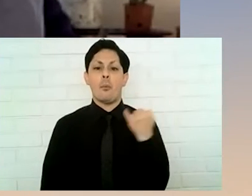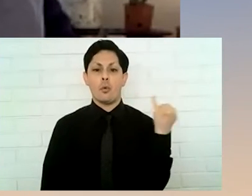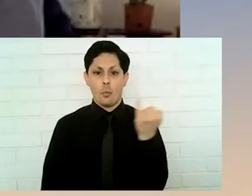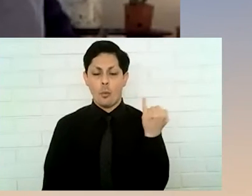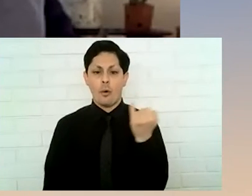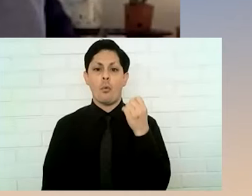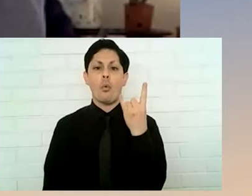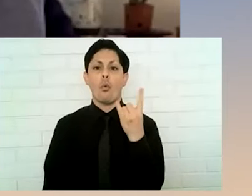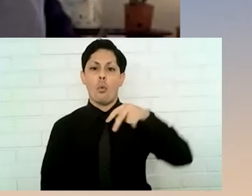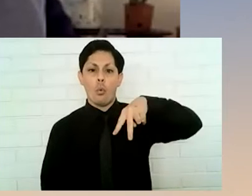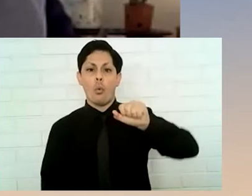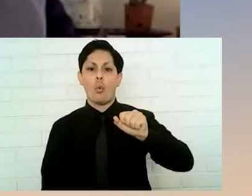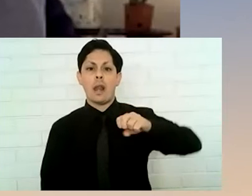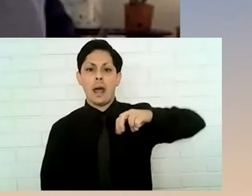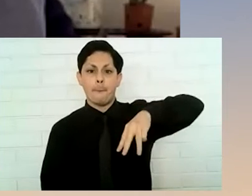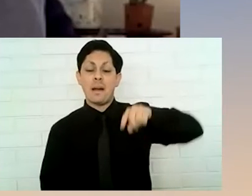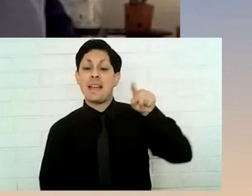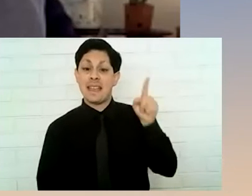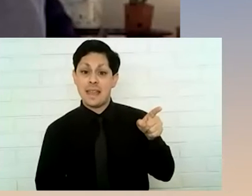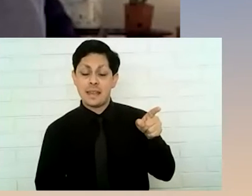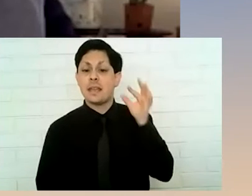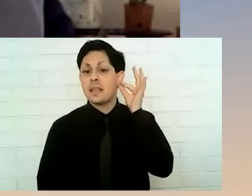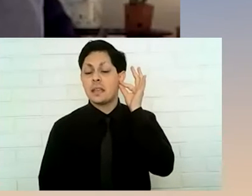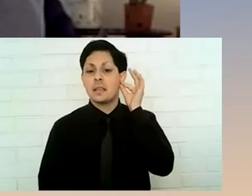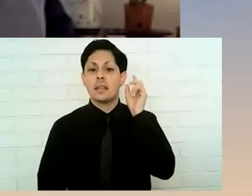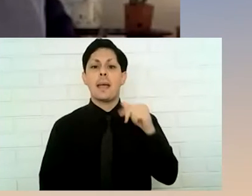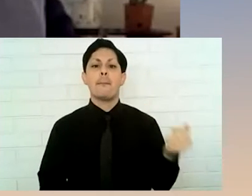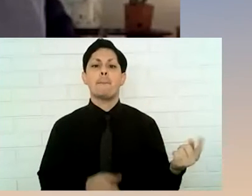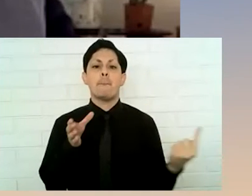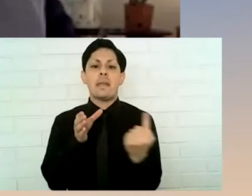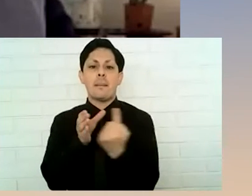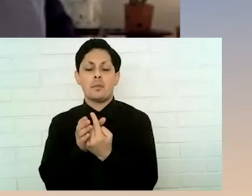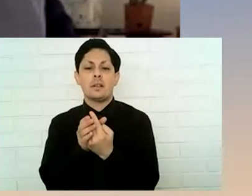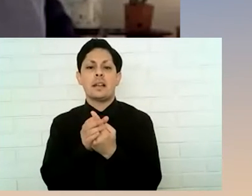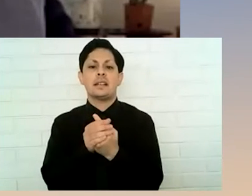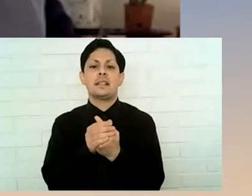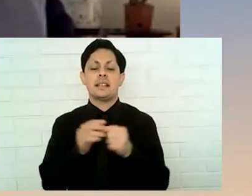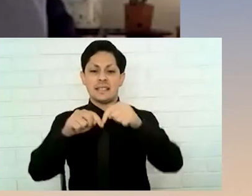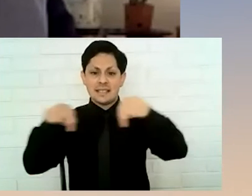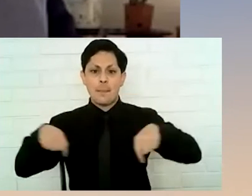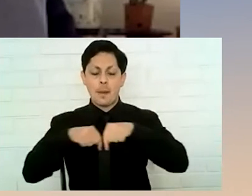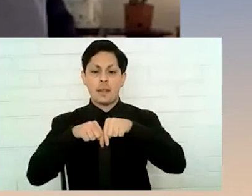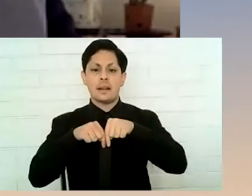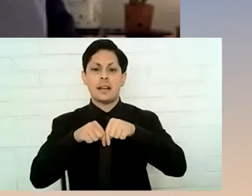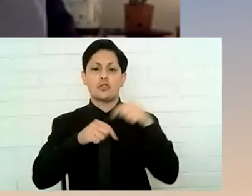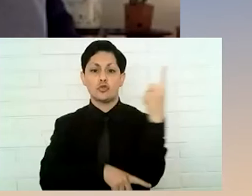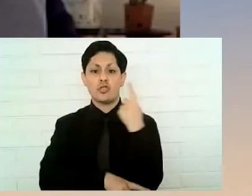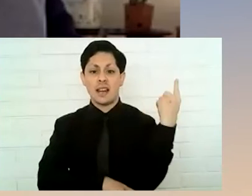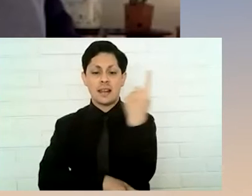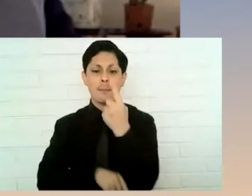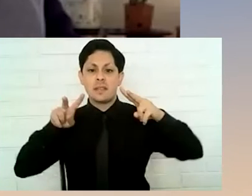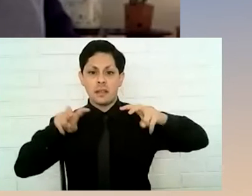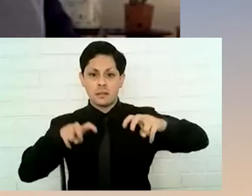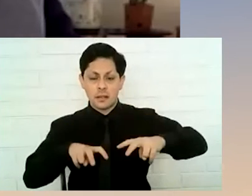UNAM. Además, ella es miembro del Sistema Nacional de Investigadores. La profesora